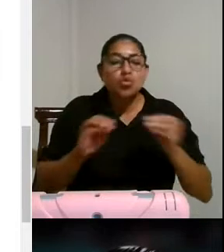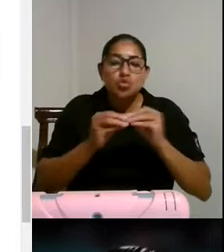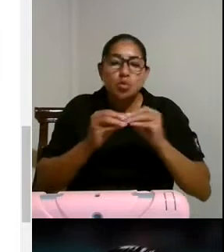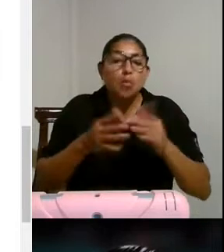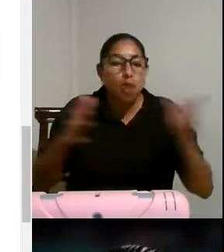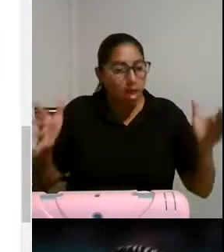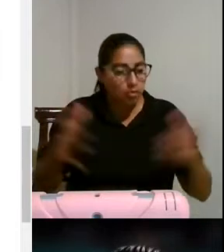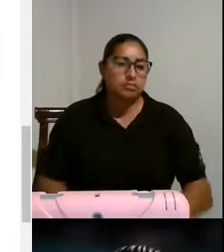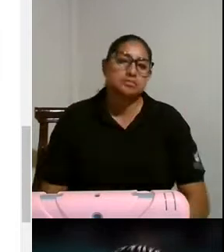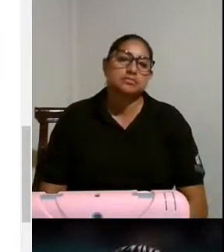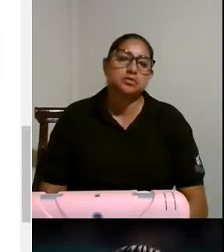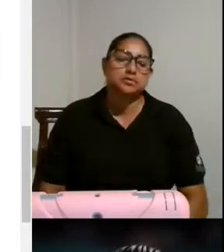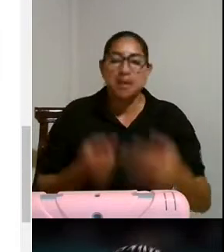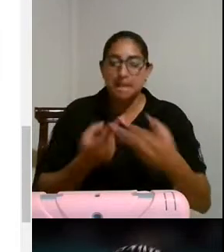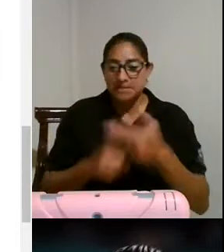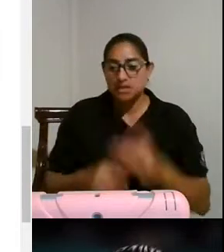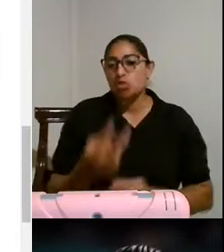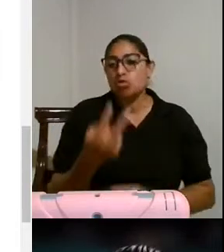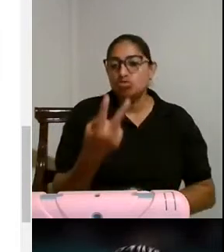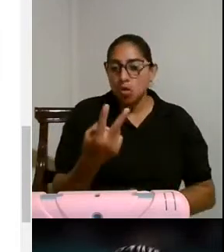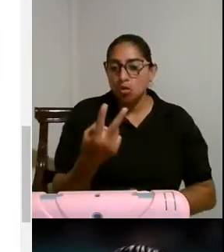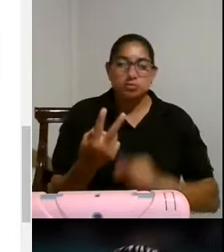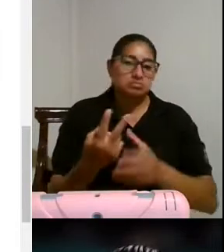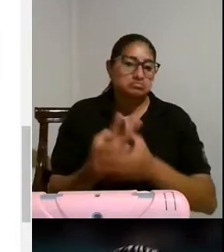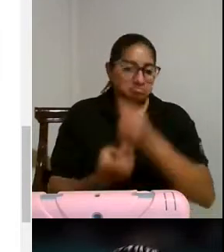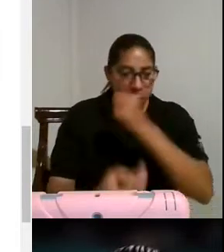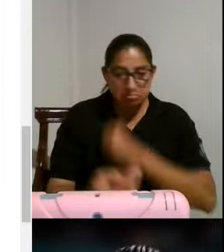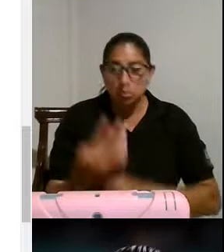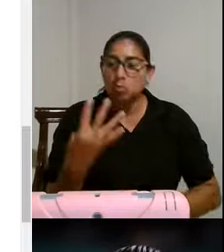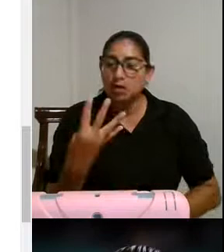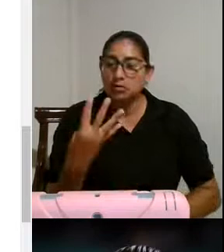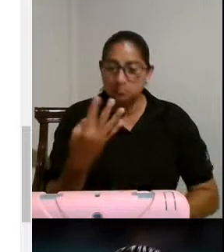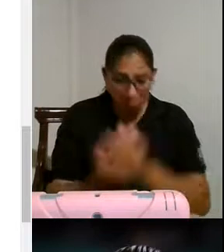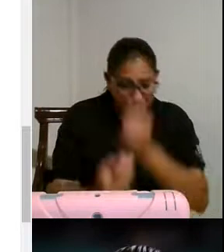perdón, el ejercicio sería muy extenso.